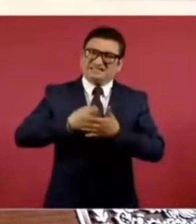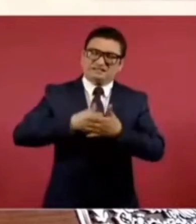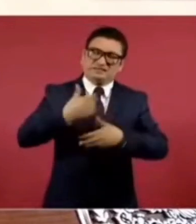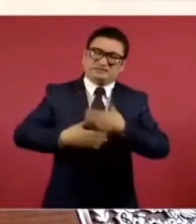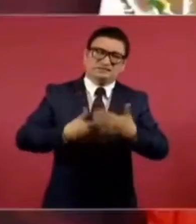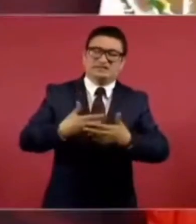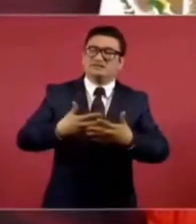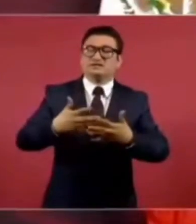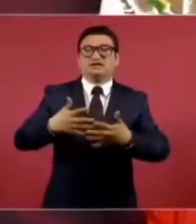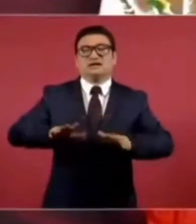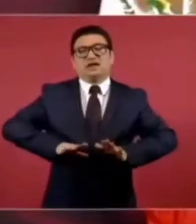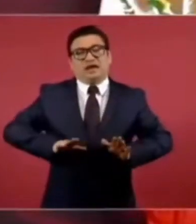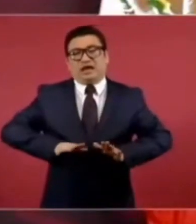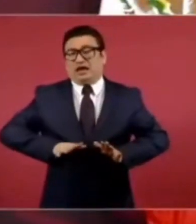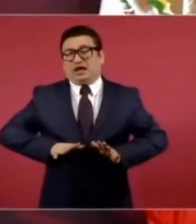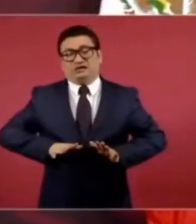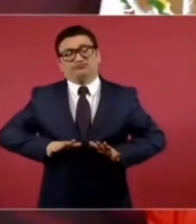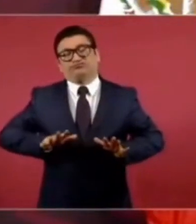de ser como era.